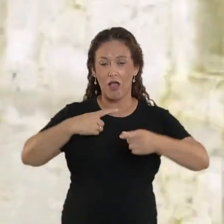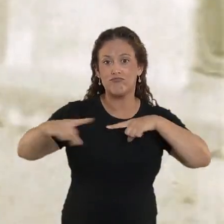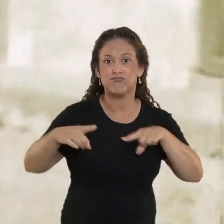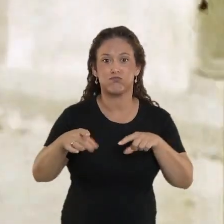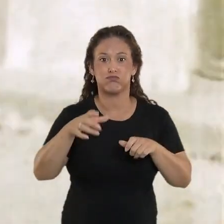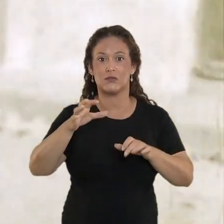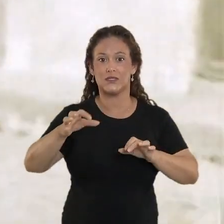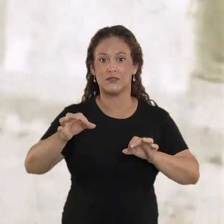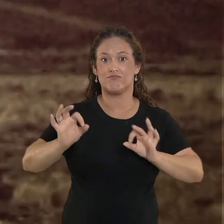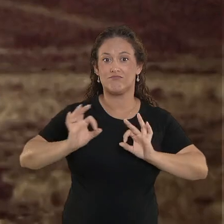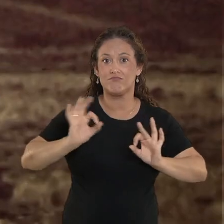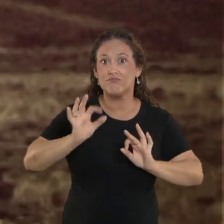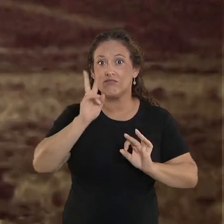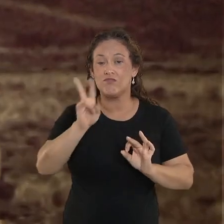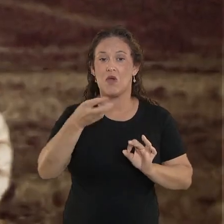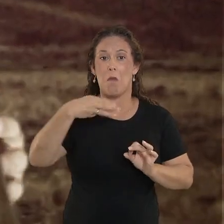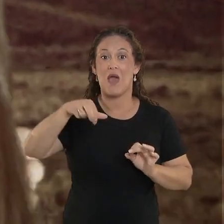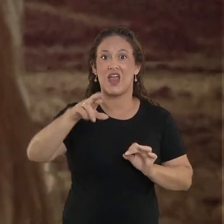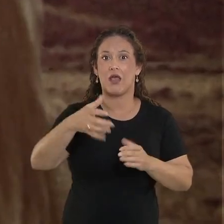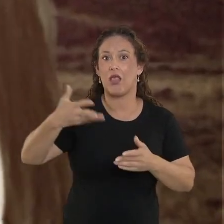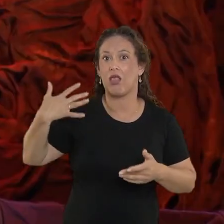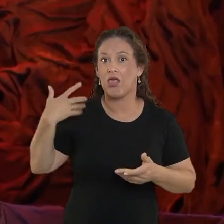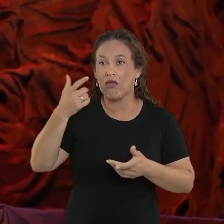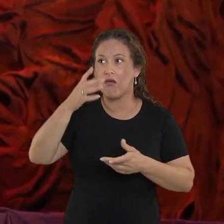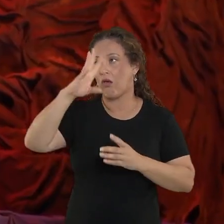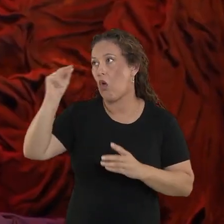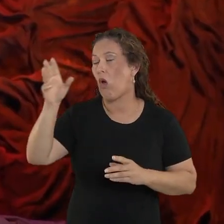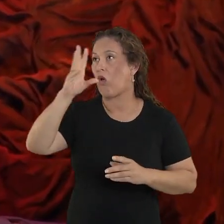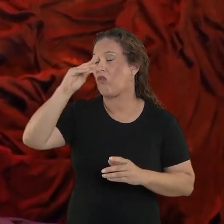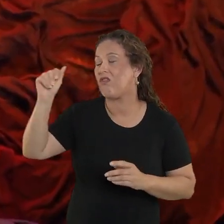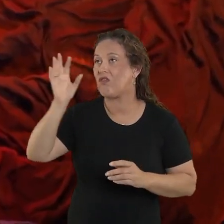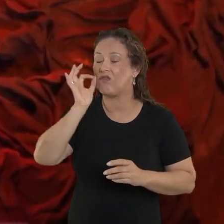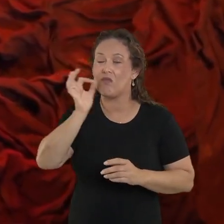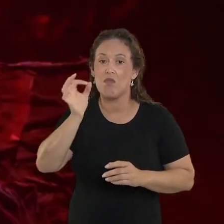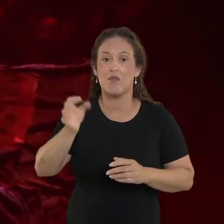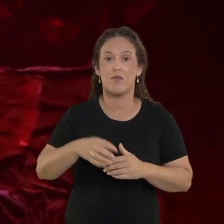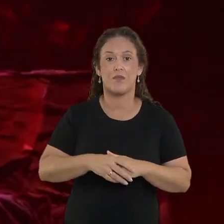pieza nos volverá a hacer reflexionar sobre todas las Marías que cayeron en el olvido.